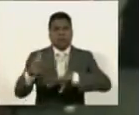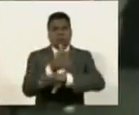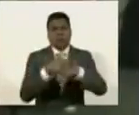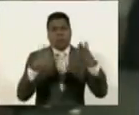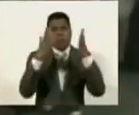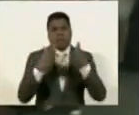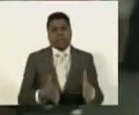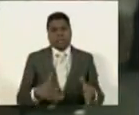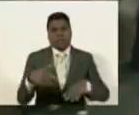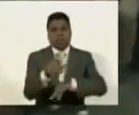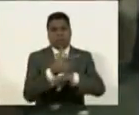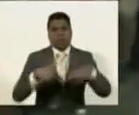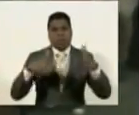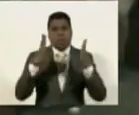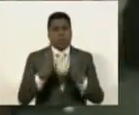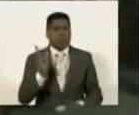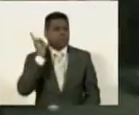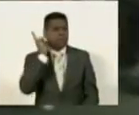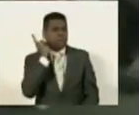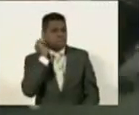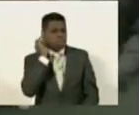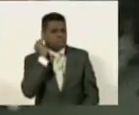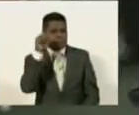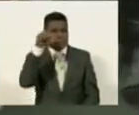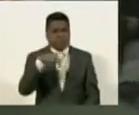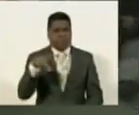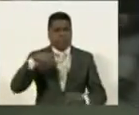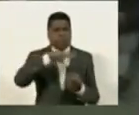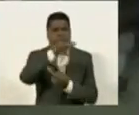gobernadores y gobernadoras de la revolución.